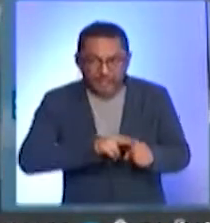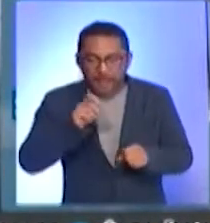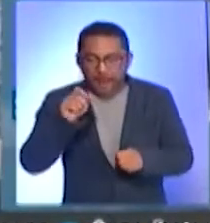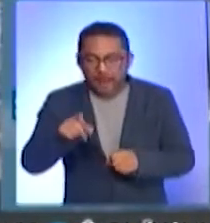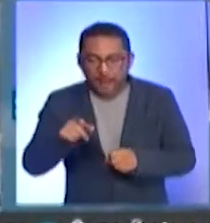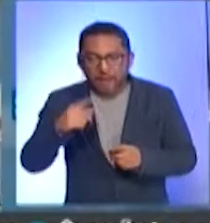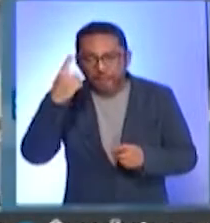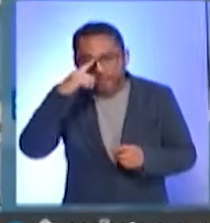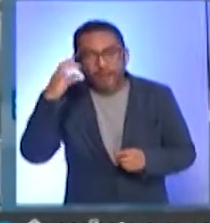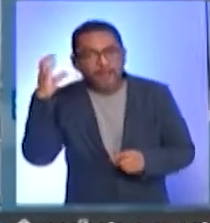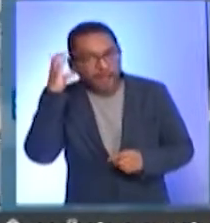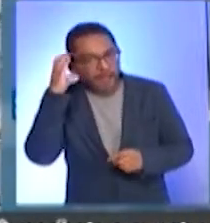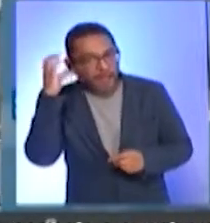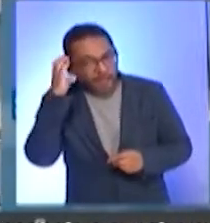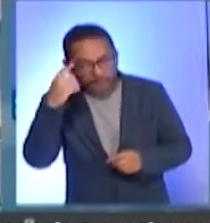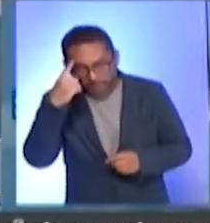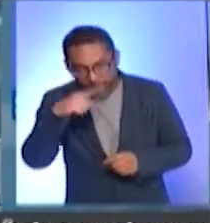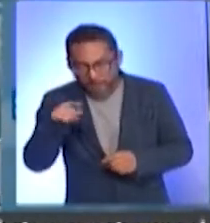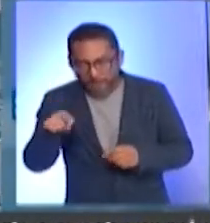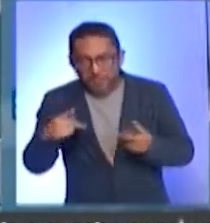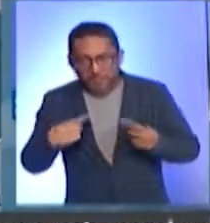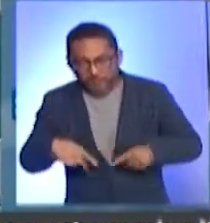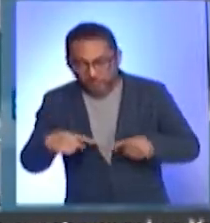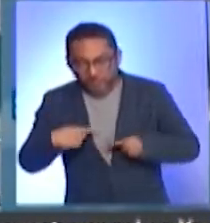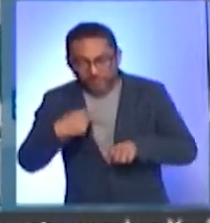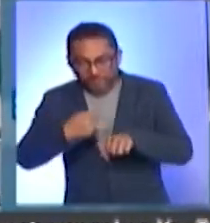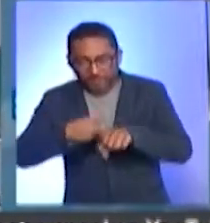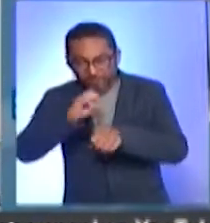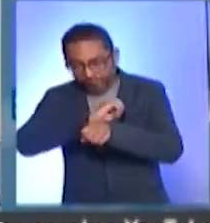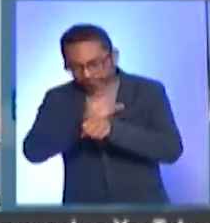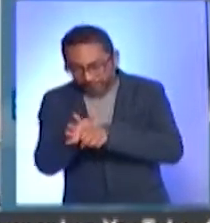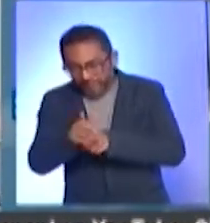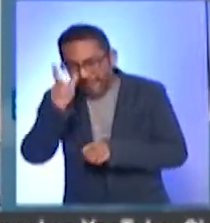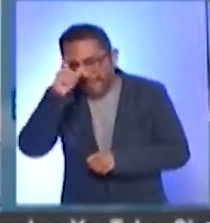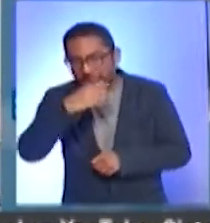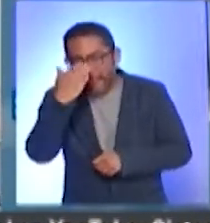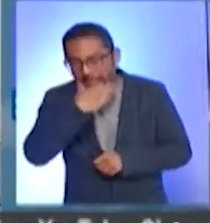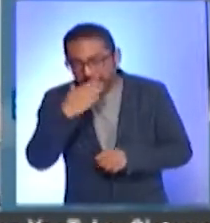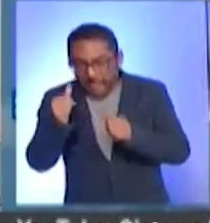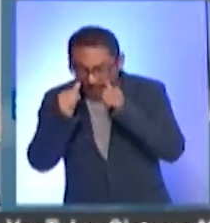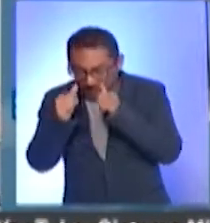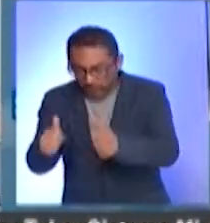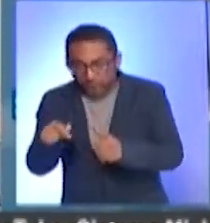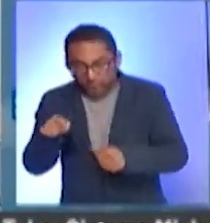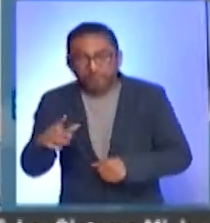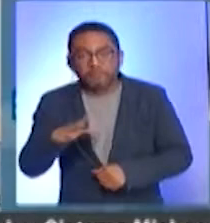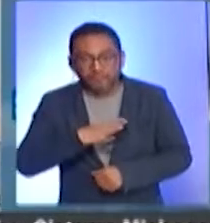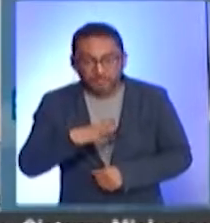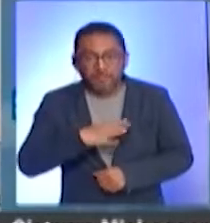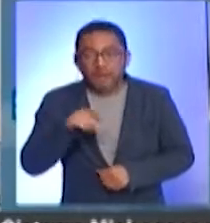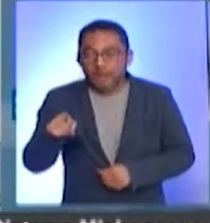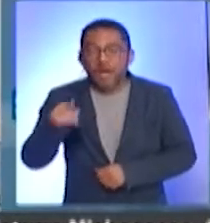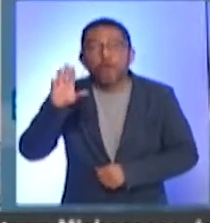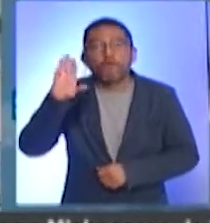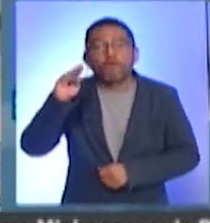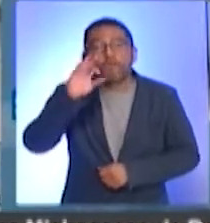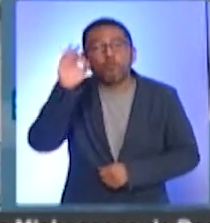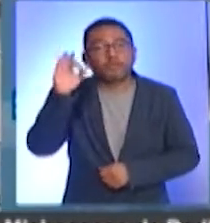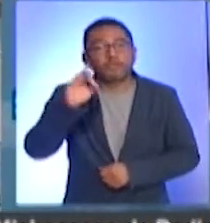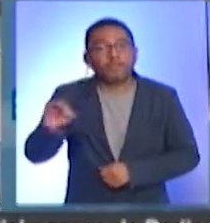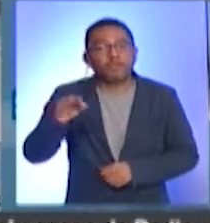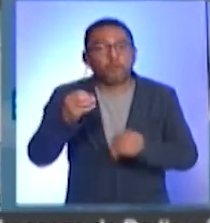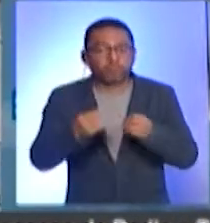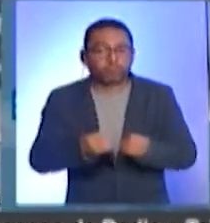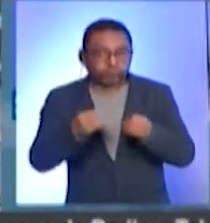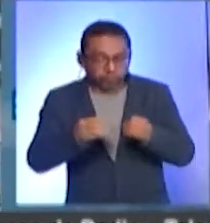con cámaras reconvertidas para la atención de pacientes com y 19 de lázaro cárdenas reporta un 90% de lo